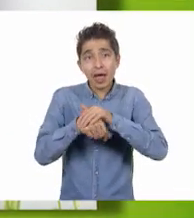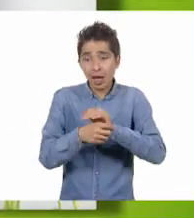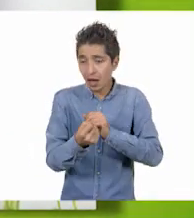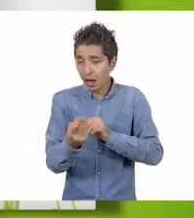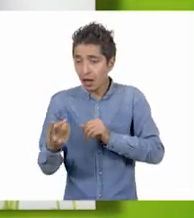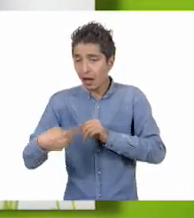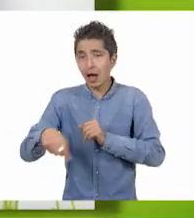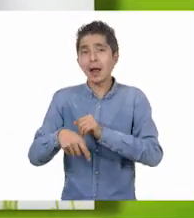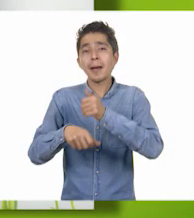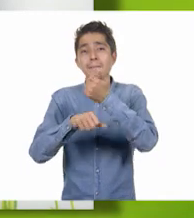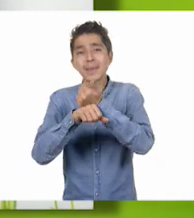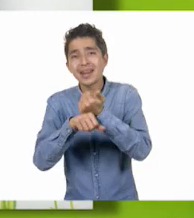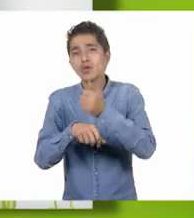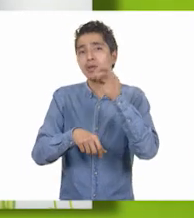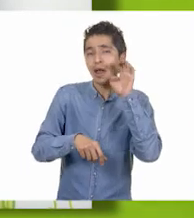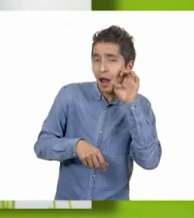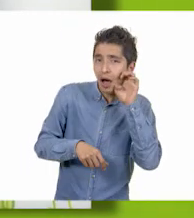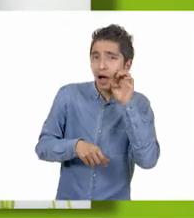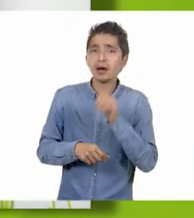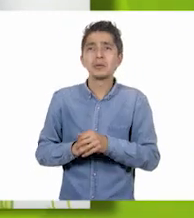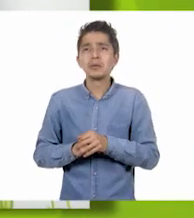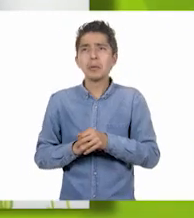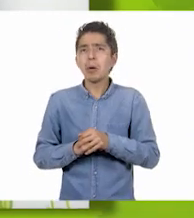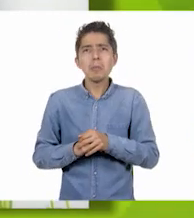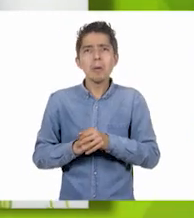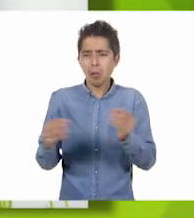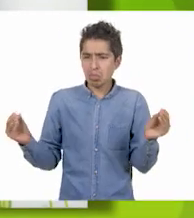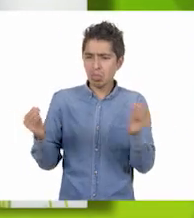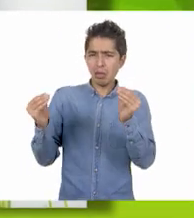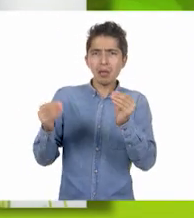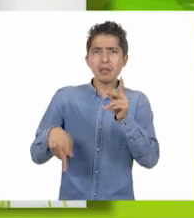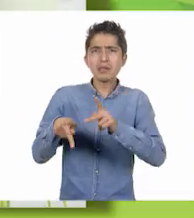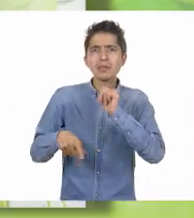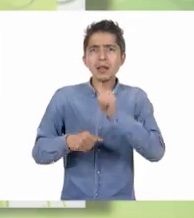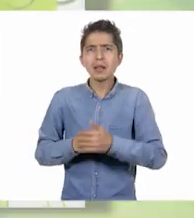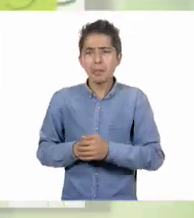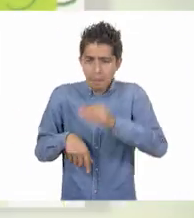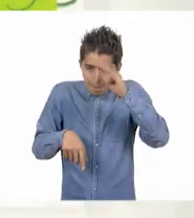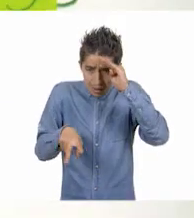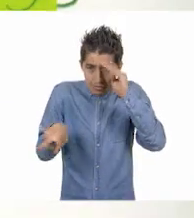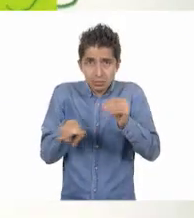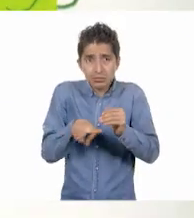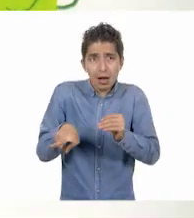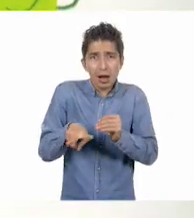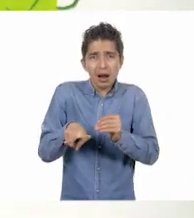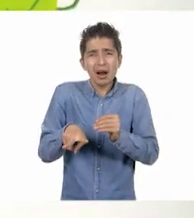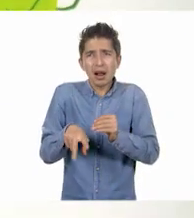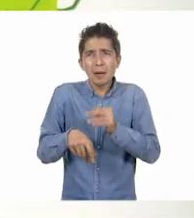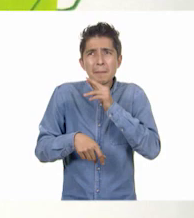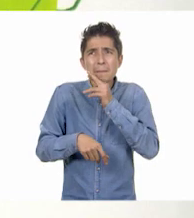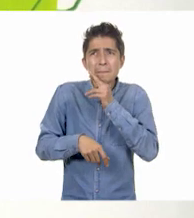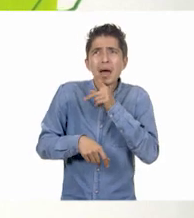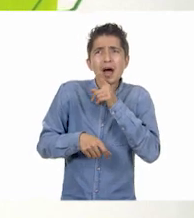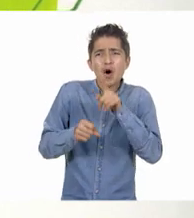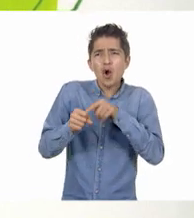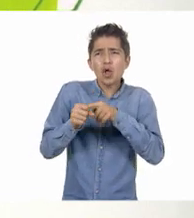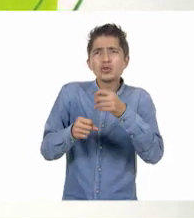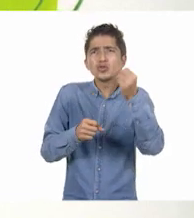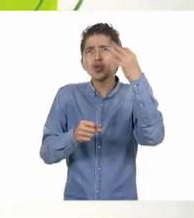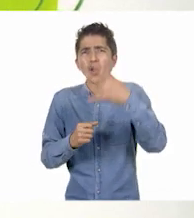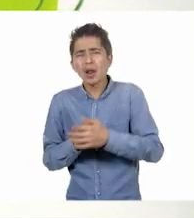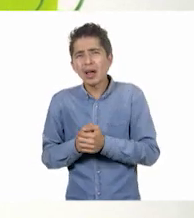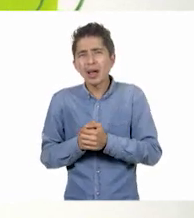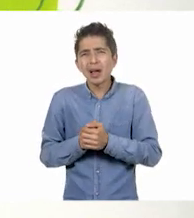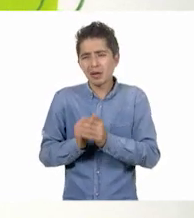Crayón Amarillo y Crayón Naranja. Pues ya no se hablan. Los dos piensan que deberían ser el color del sol. Por